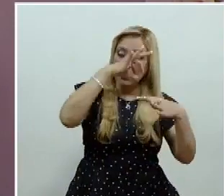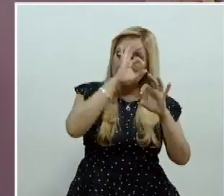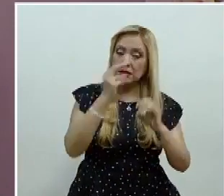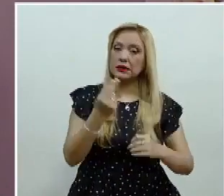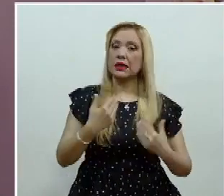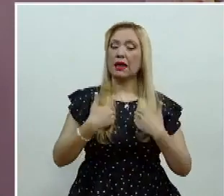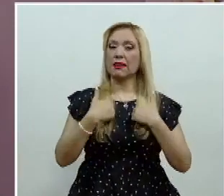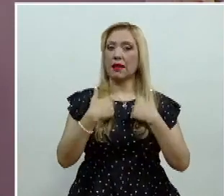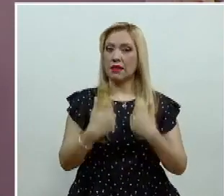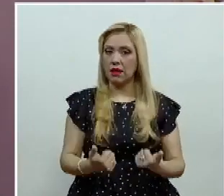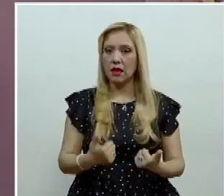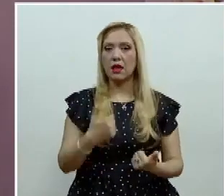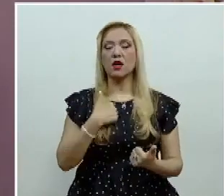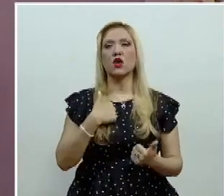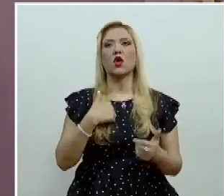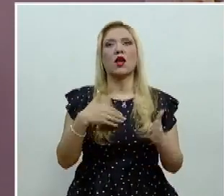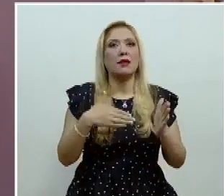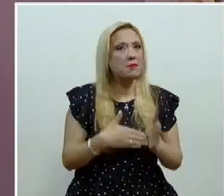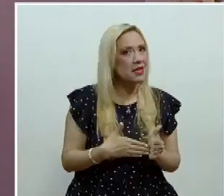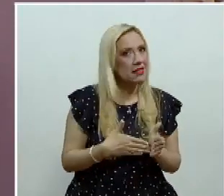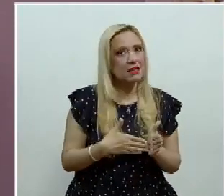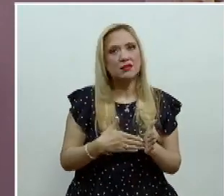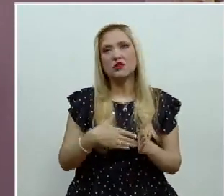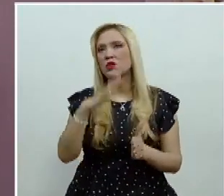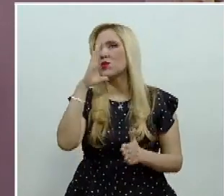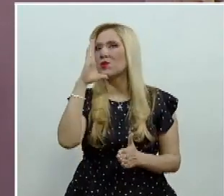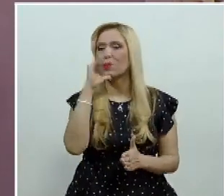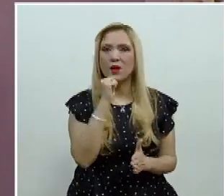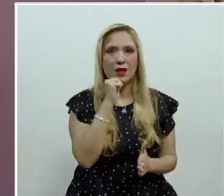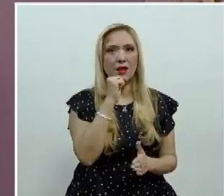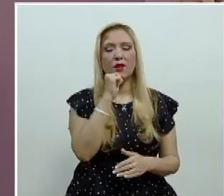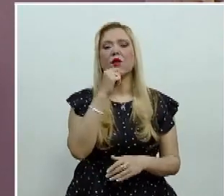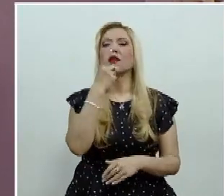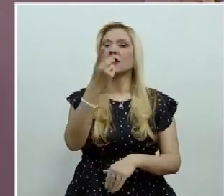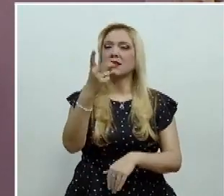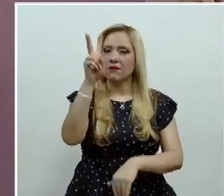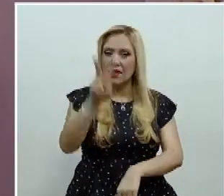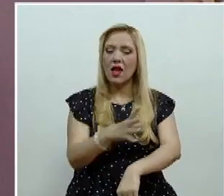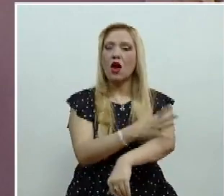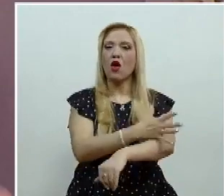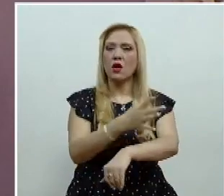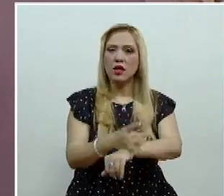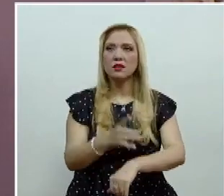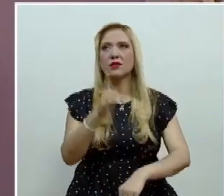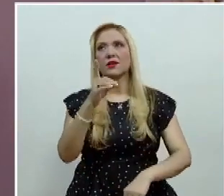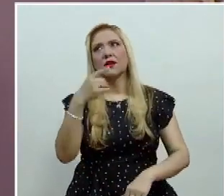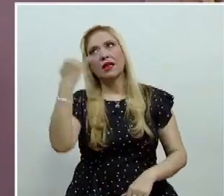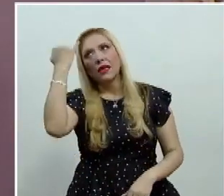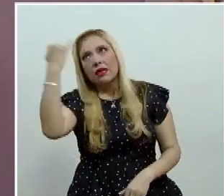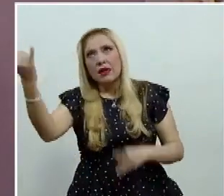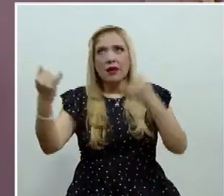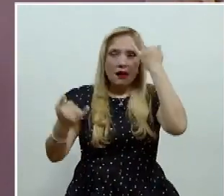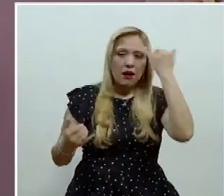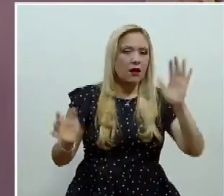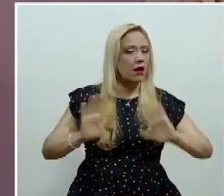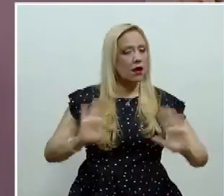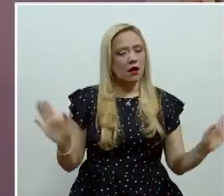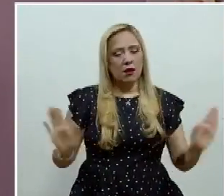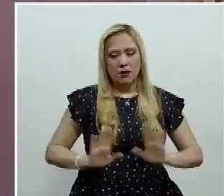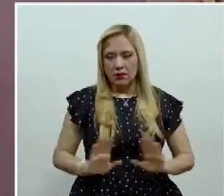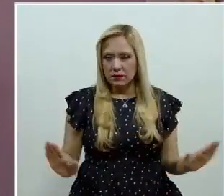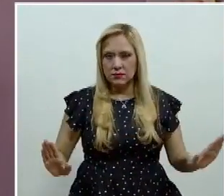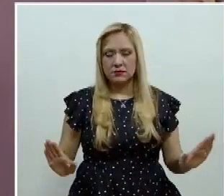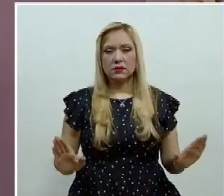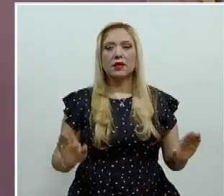nuestras limitaciones, seamos muy honestos al respecto, no creemos falsas expectativas, pero también apliquemos la perspectiva de género.